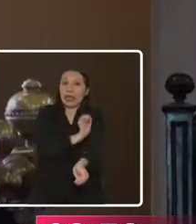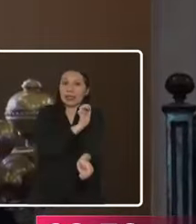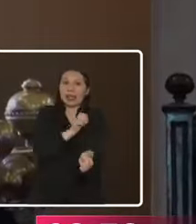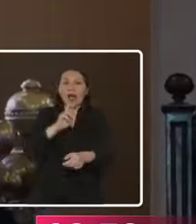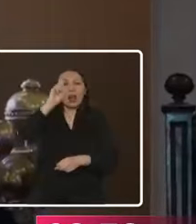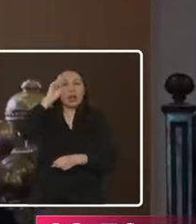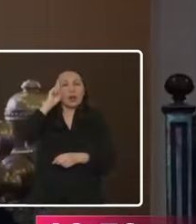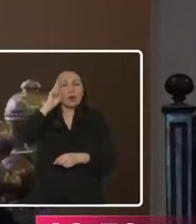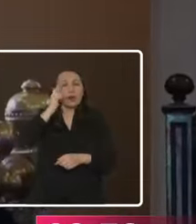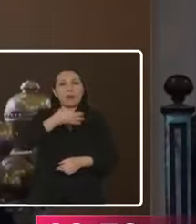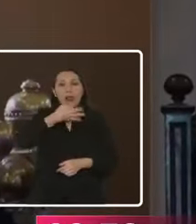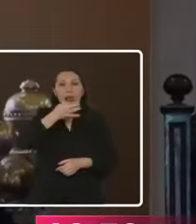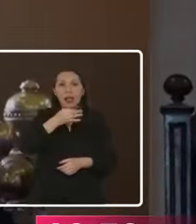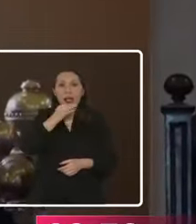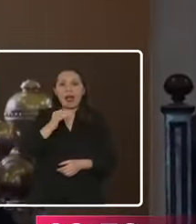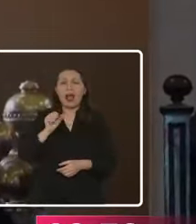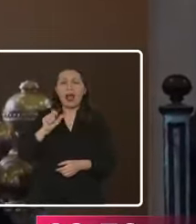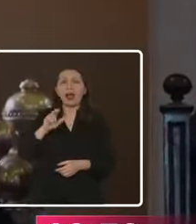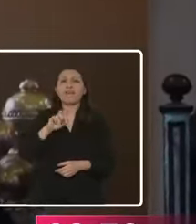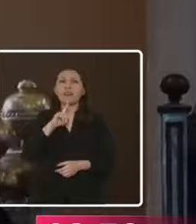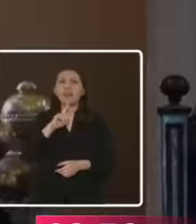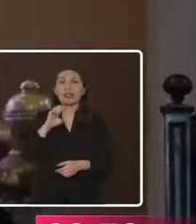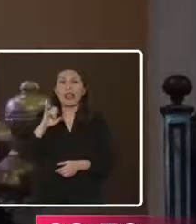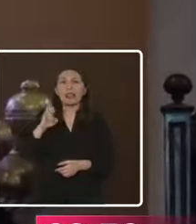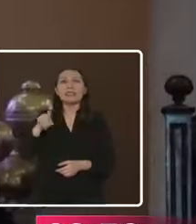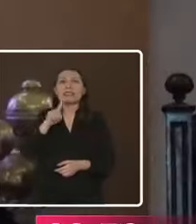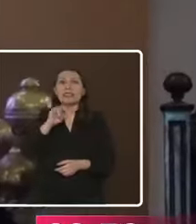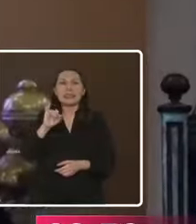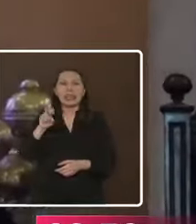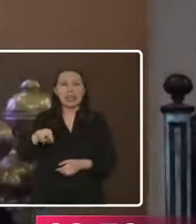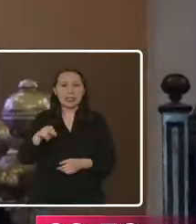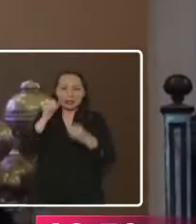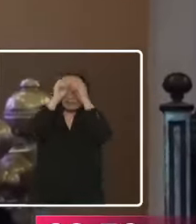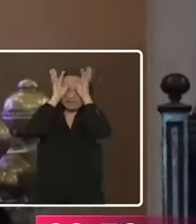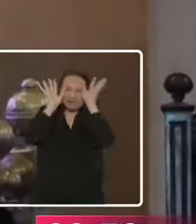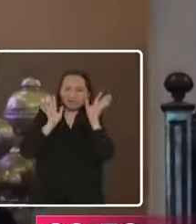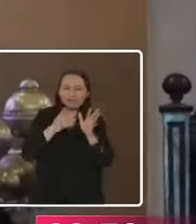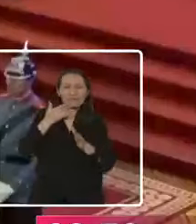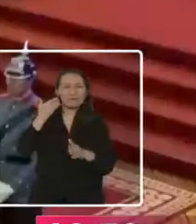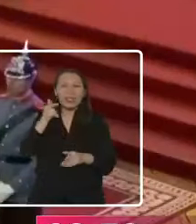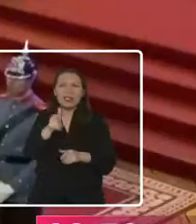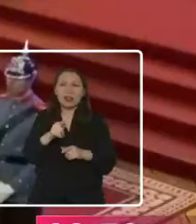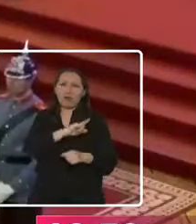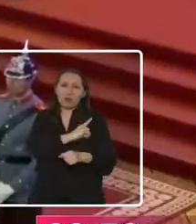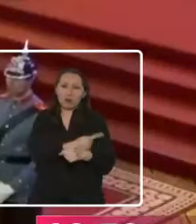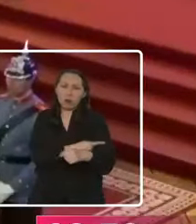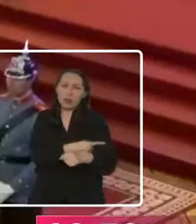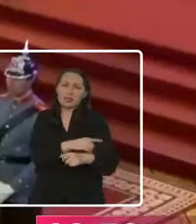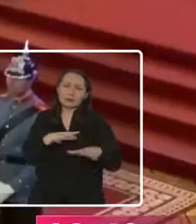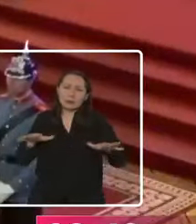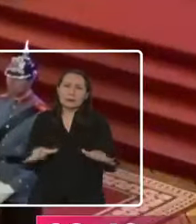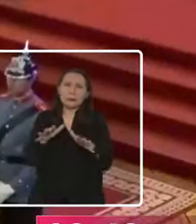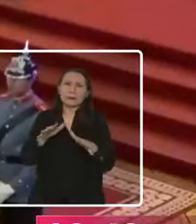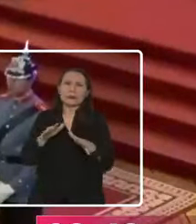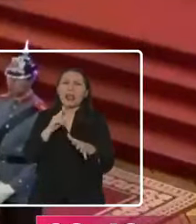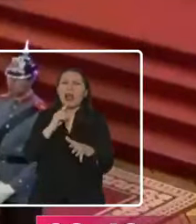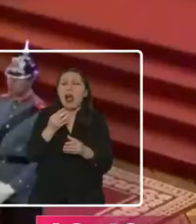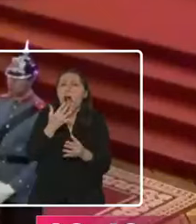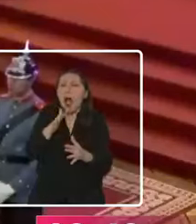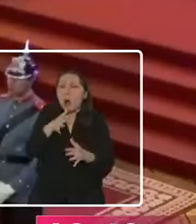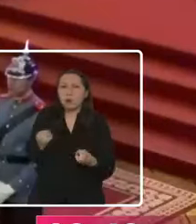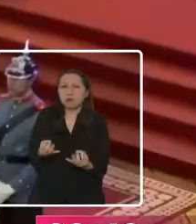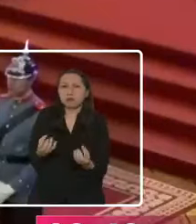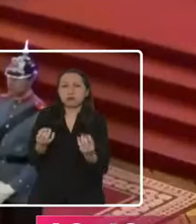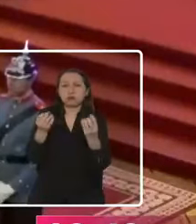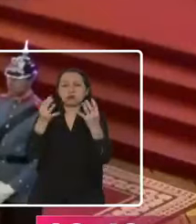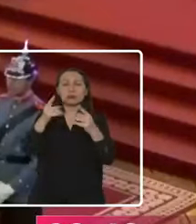nos recuerda las palabras de Albert Einstein, cuando dijo: hay una fuerza motriz más poderosa que el vapor,